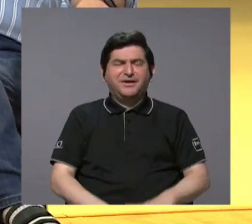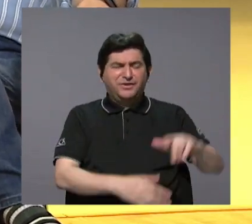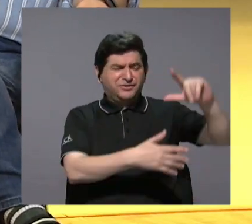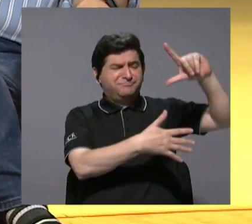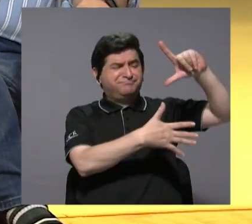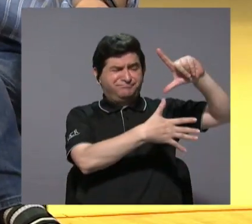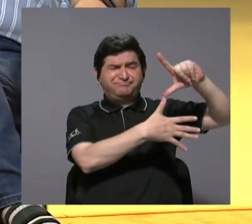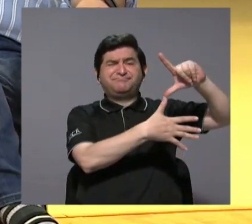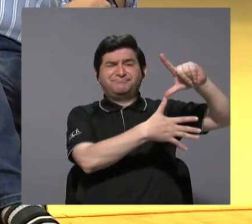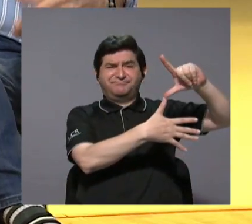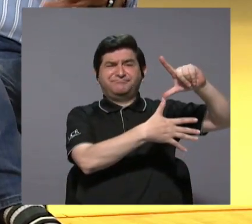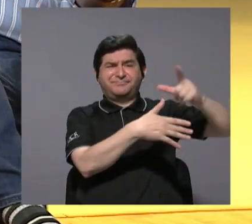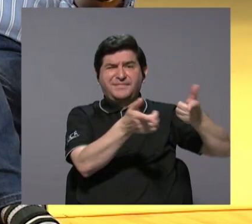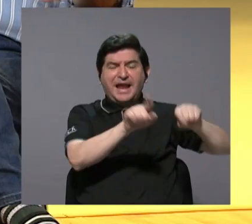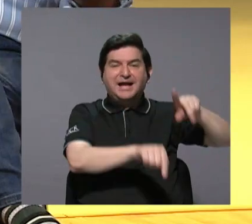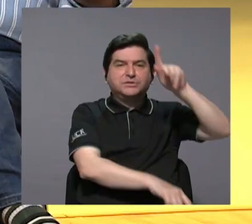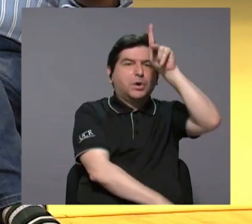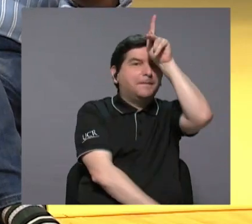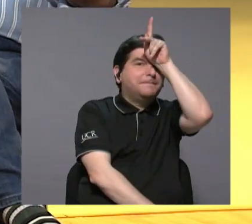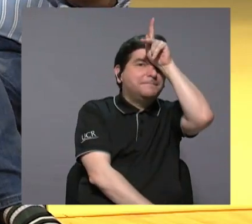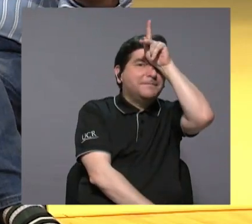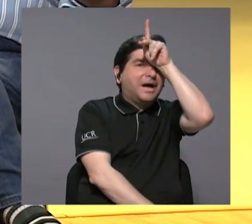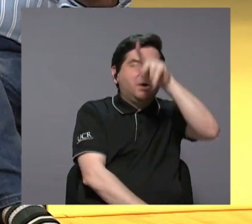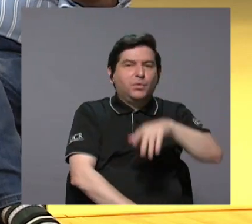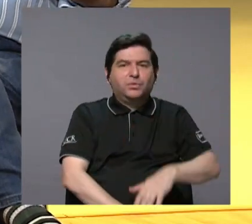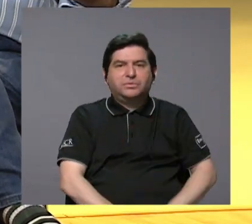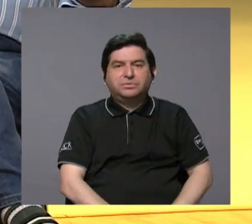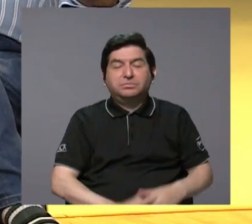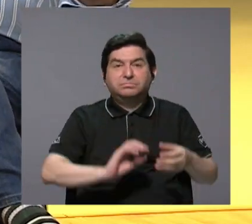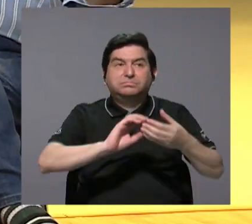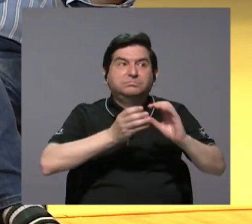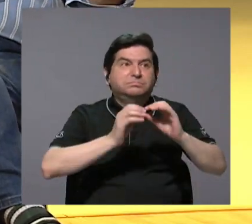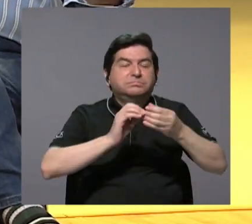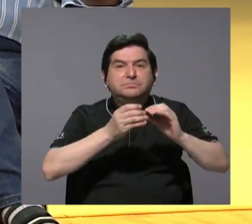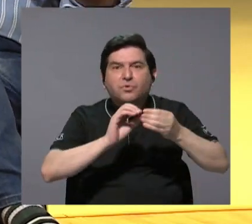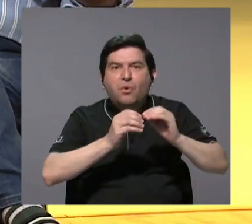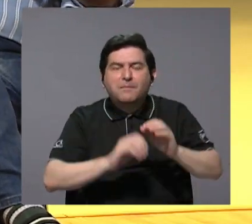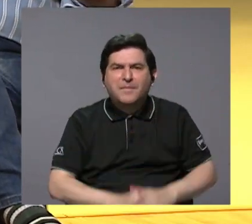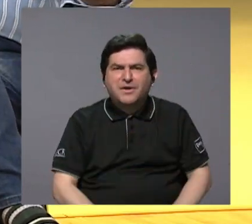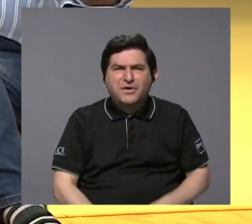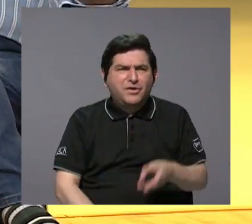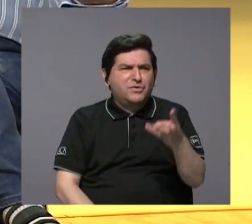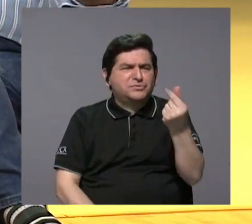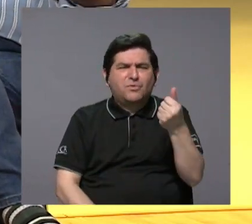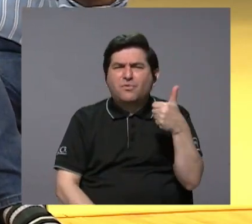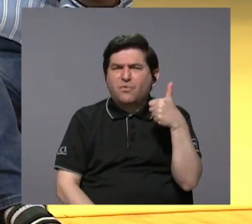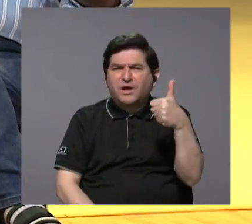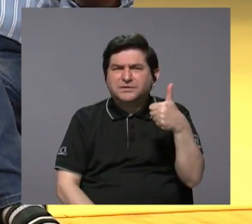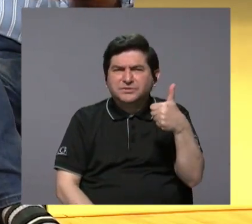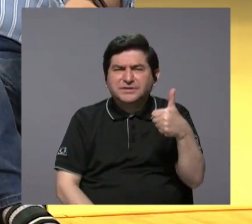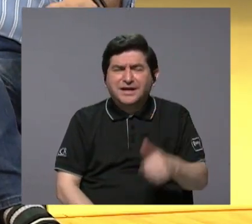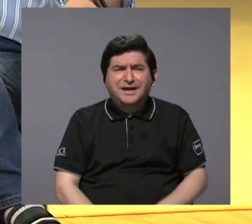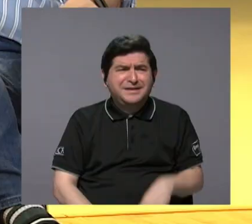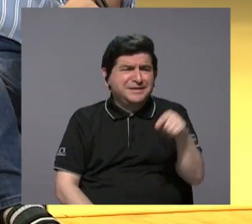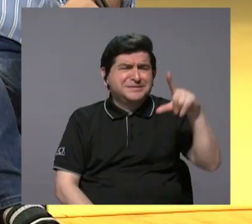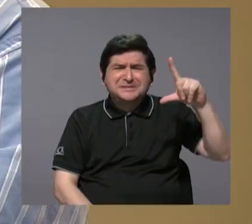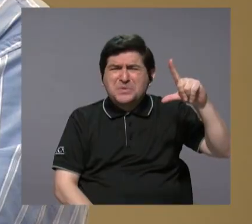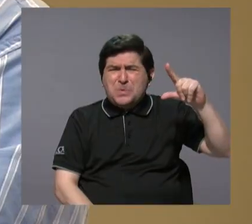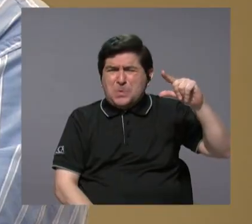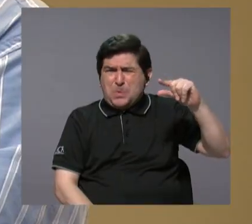Latinoamérica. Ahí está el caso de Perú, que no sé, los números de con cuánto llegó es insignificante.